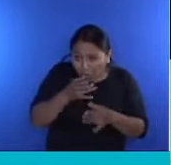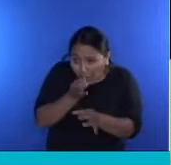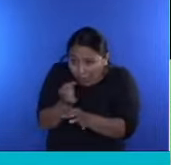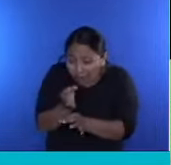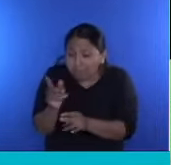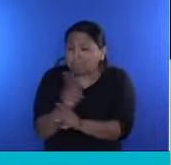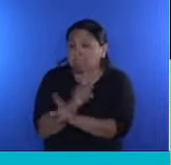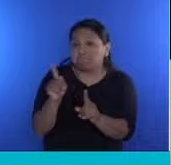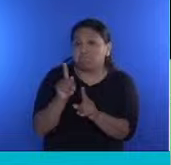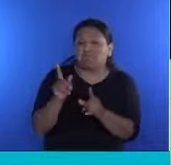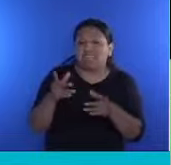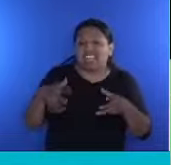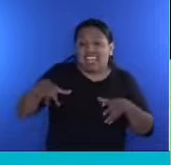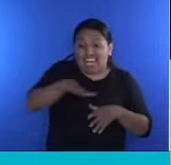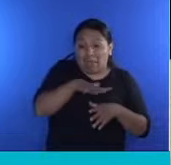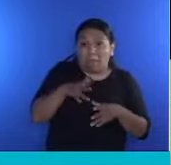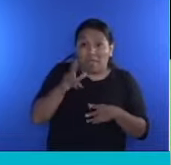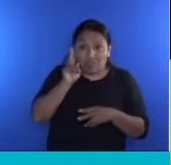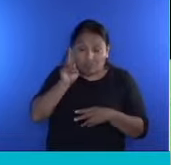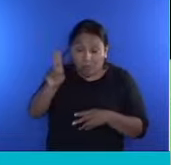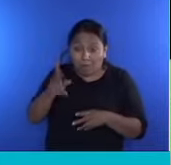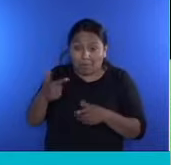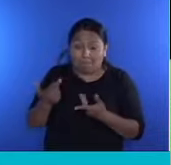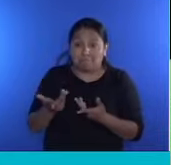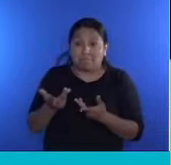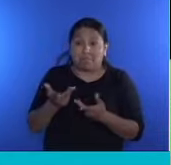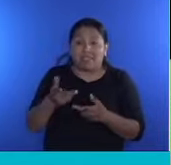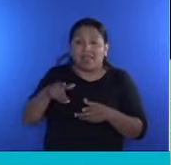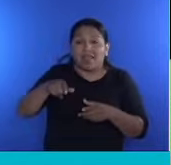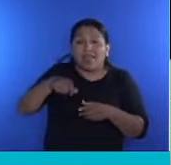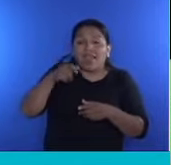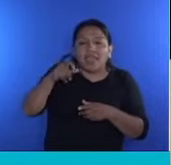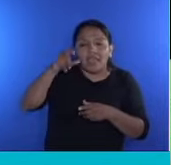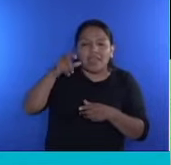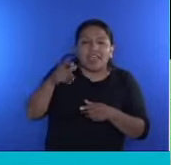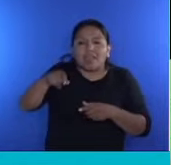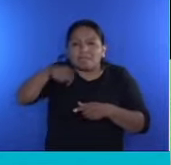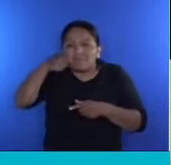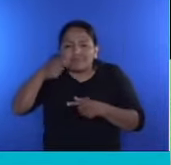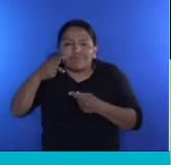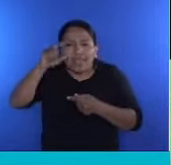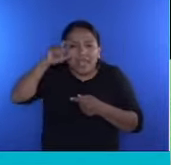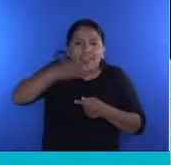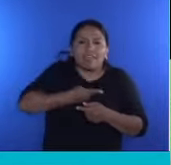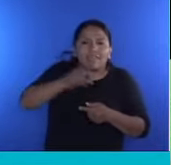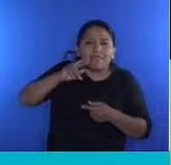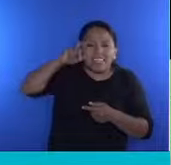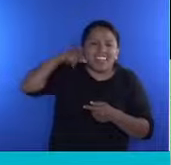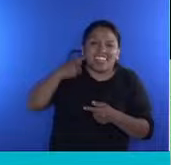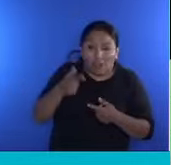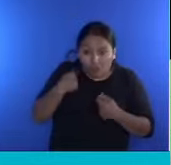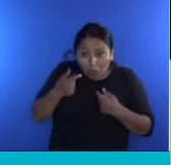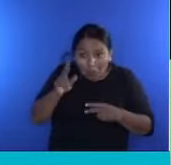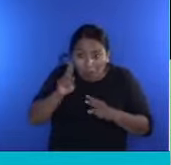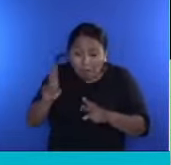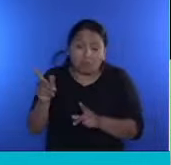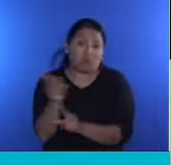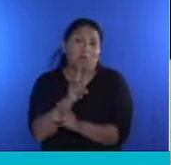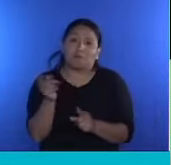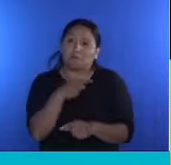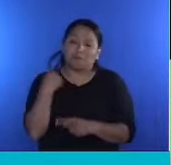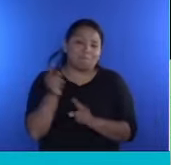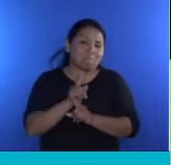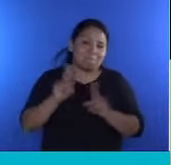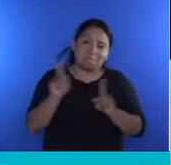el espacio que permitió el ingreso de la efedrina y el fentanilo. No fue la Libertad Avanza. ¿Quieren hablar